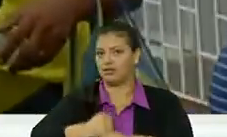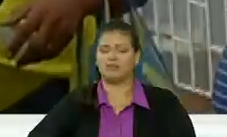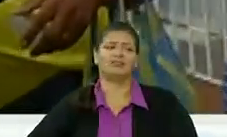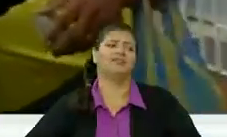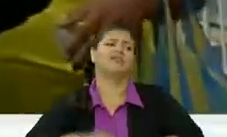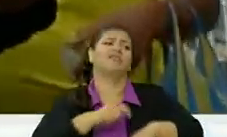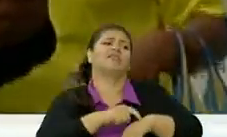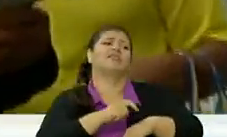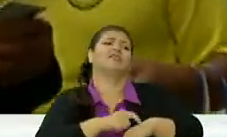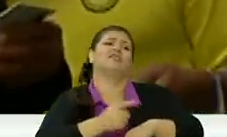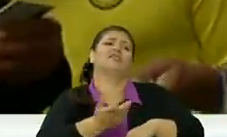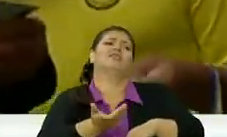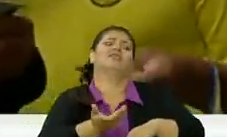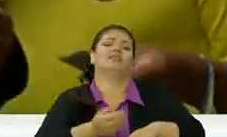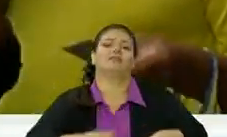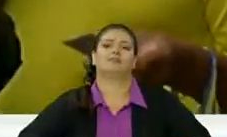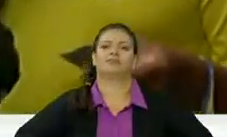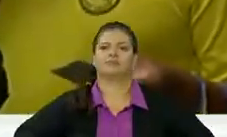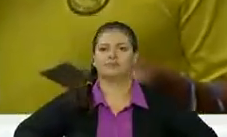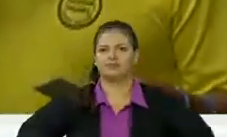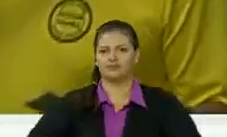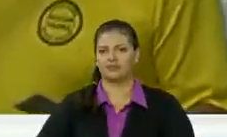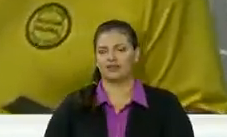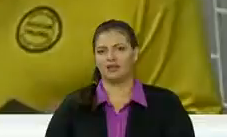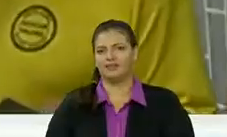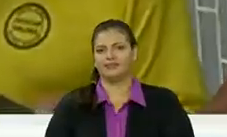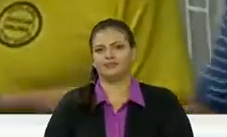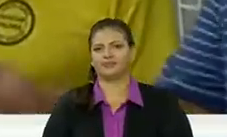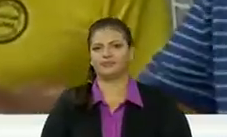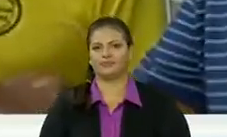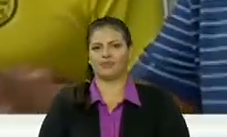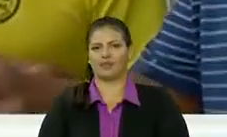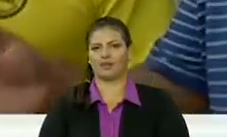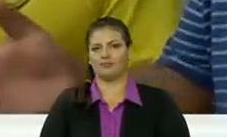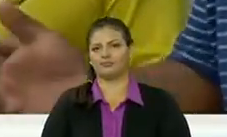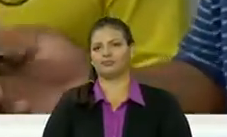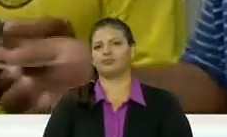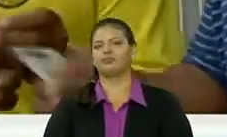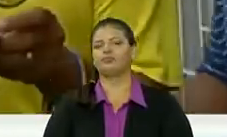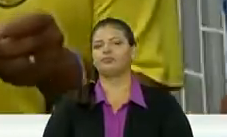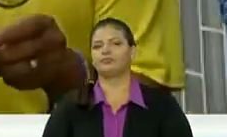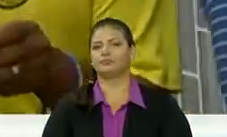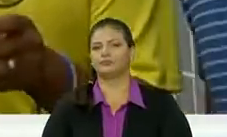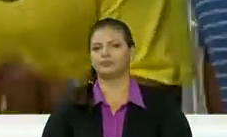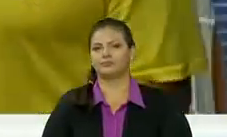tarde. Amigo, buenos días. ¿También va con el tiempo? No, pero aquí yo.